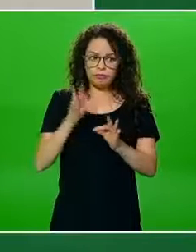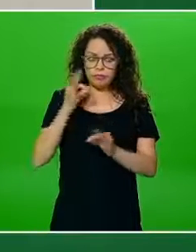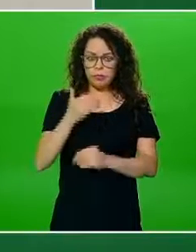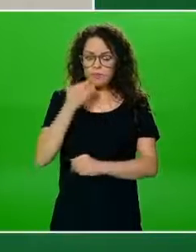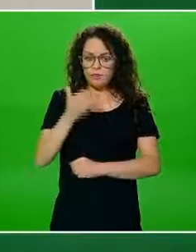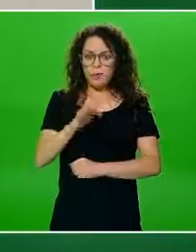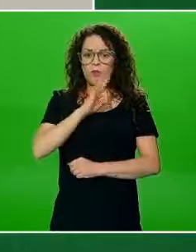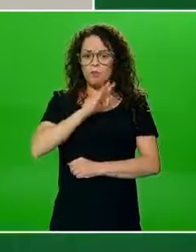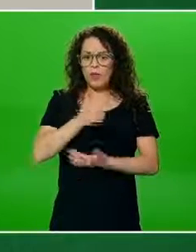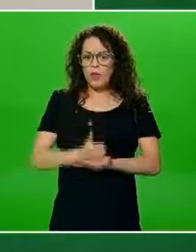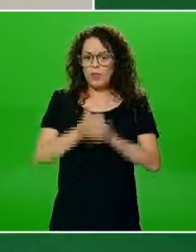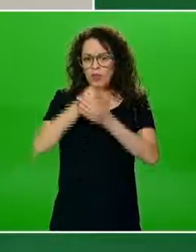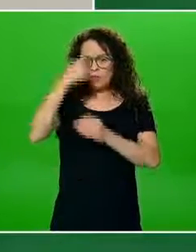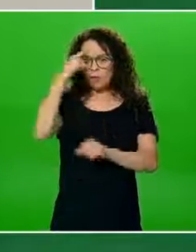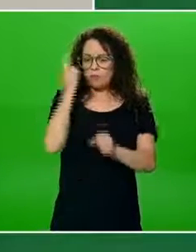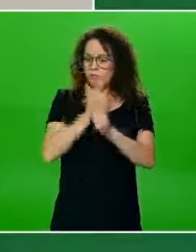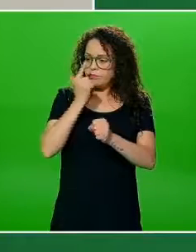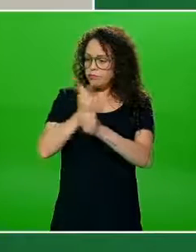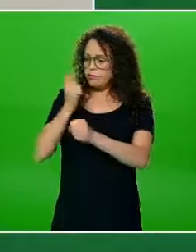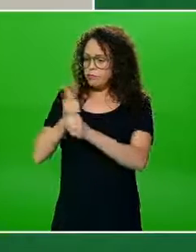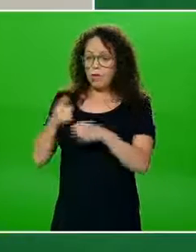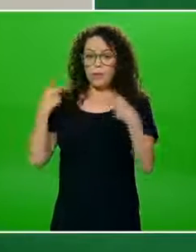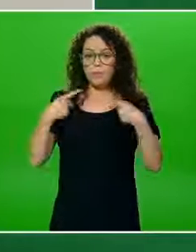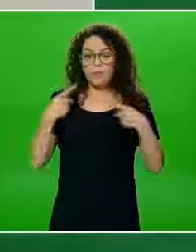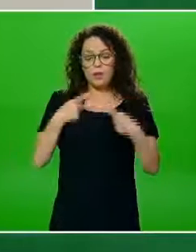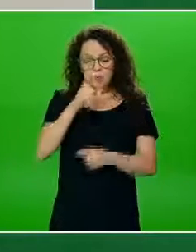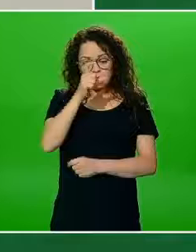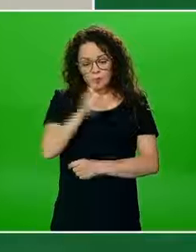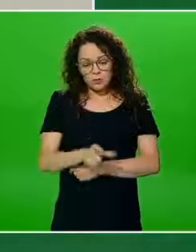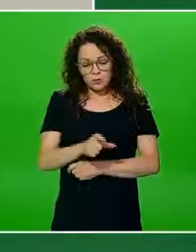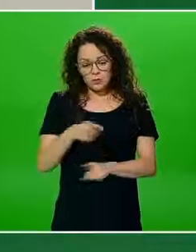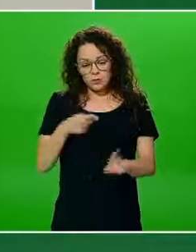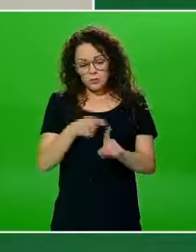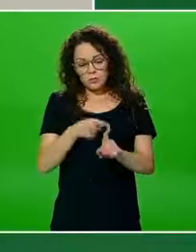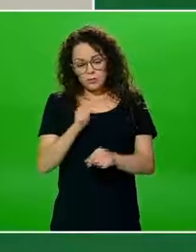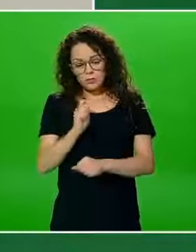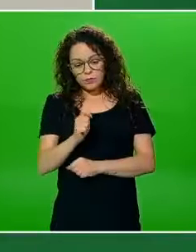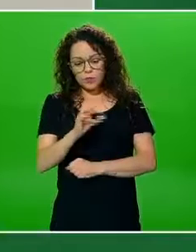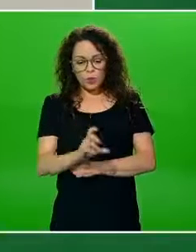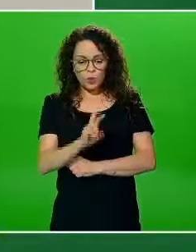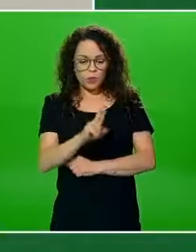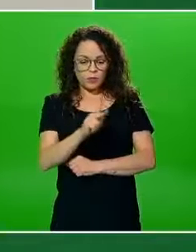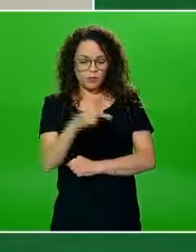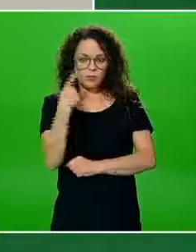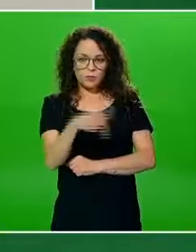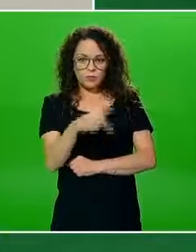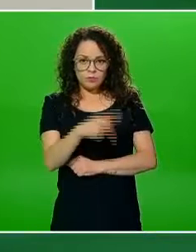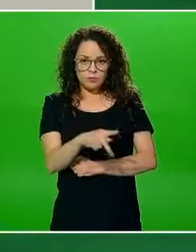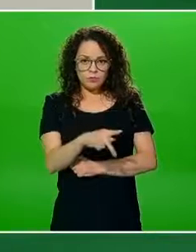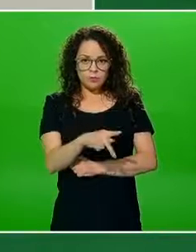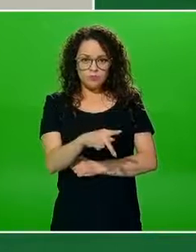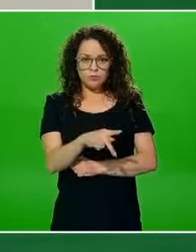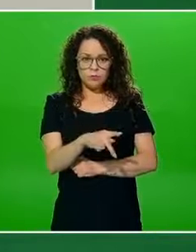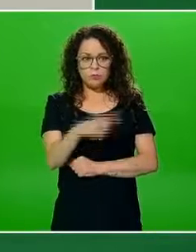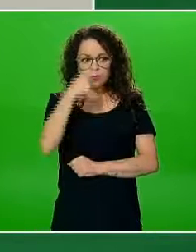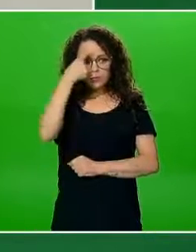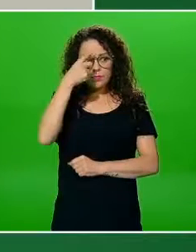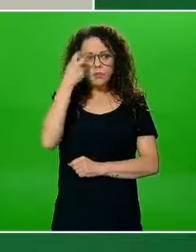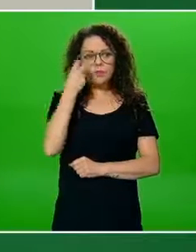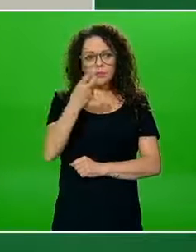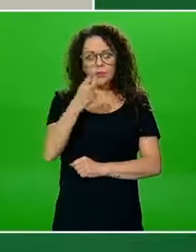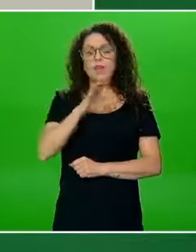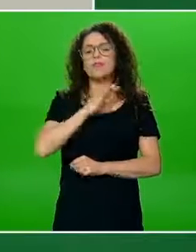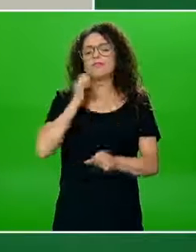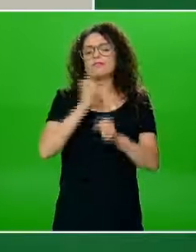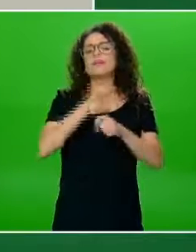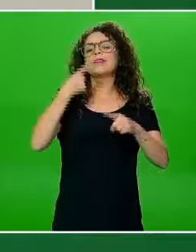obviamente identificar a la persona con su indicador principal, que es el CURP, que es el que se utiliza para identificar a la persona, y